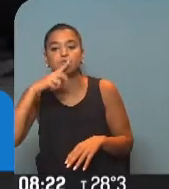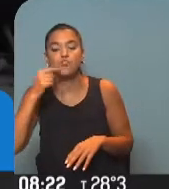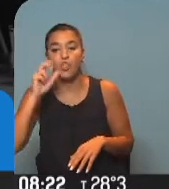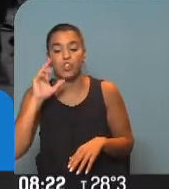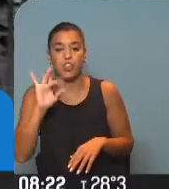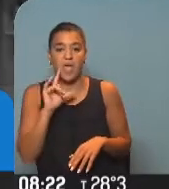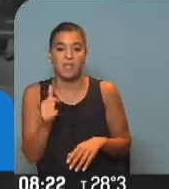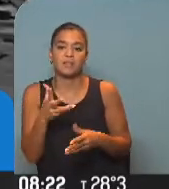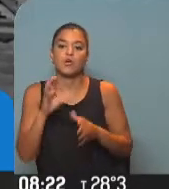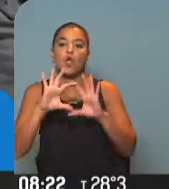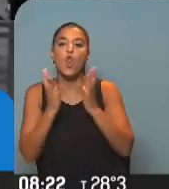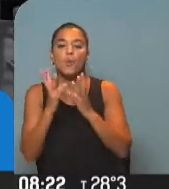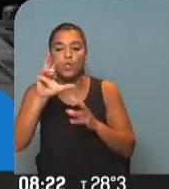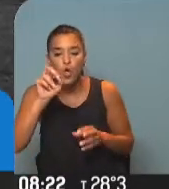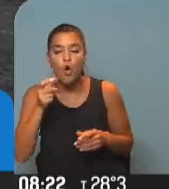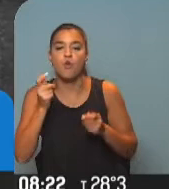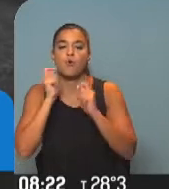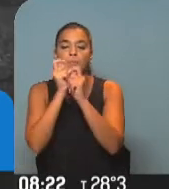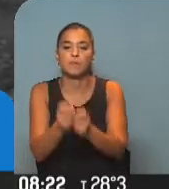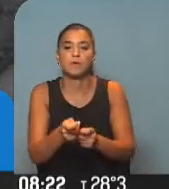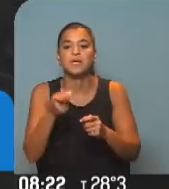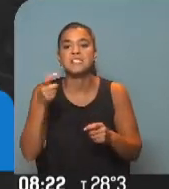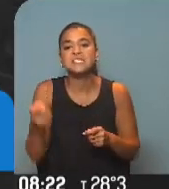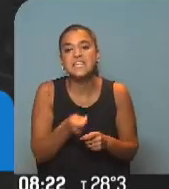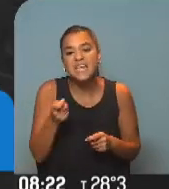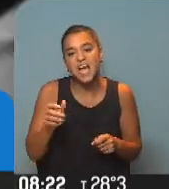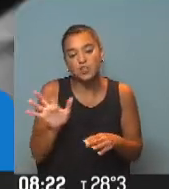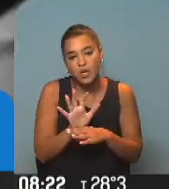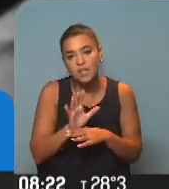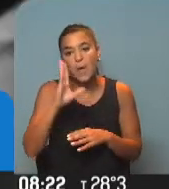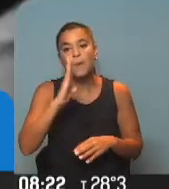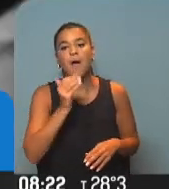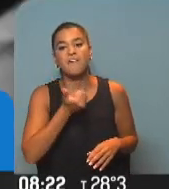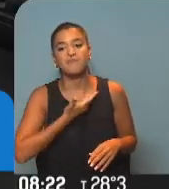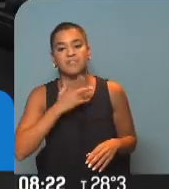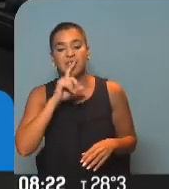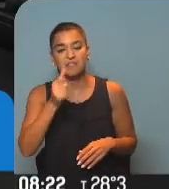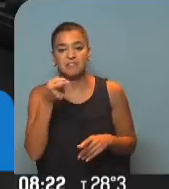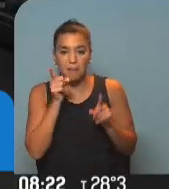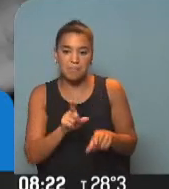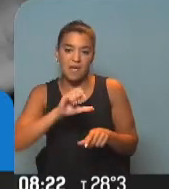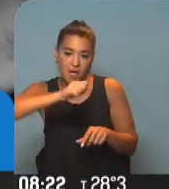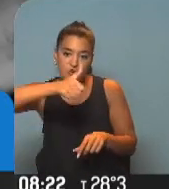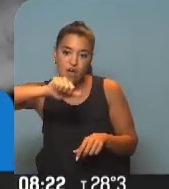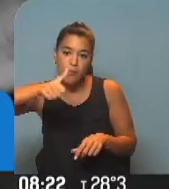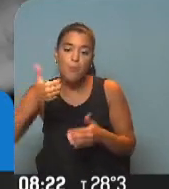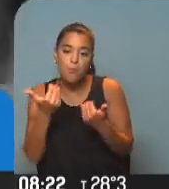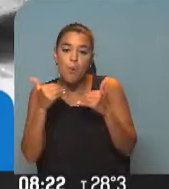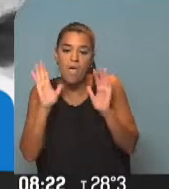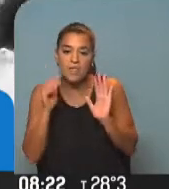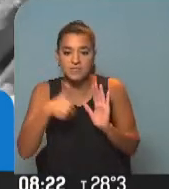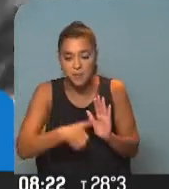el Globo de Oro, ganó el premio del Sindicato de Actores, ganó el BAFTA y ganó todo lo que se puso adelante. Muy probablemente, pero